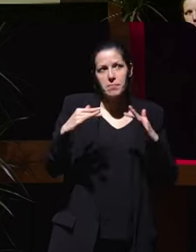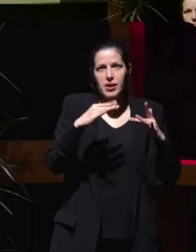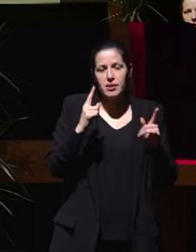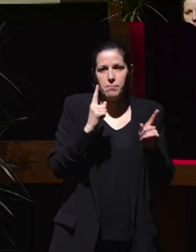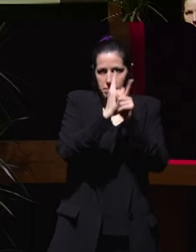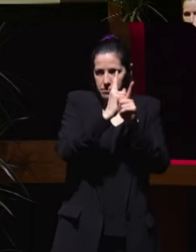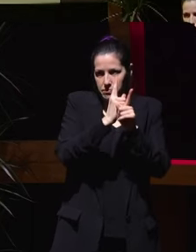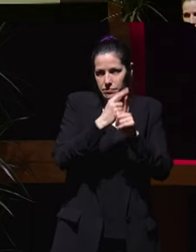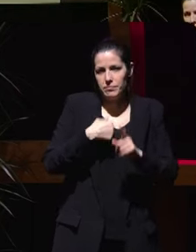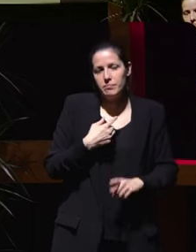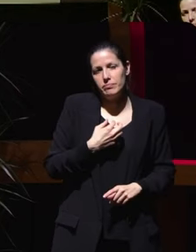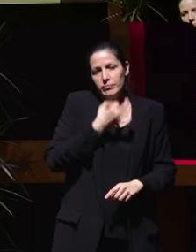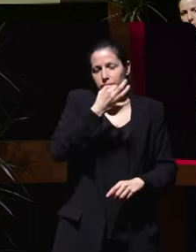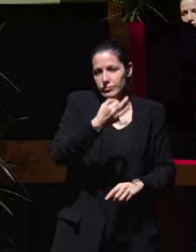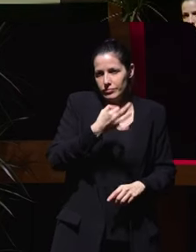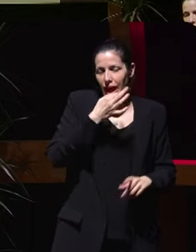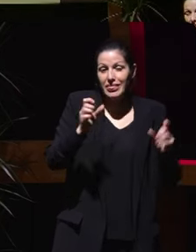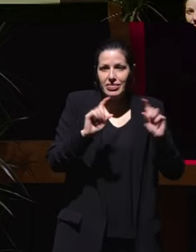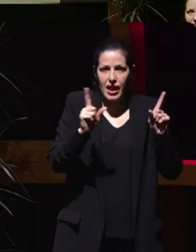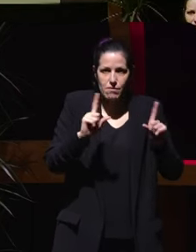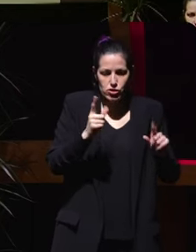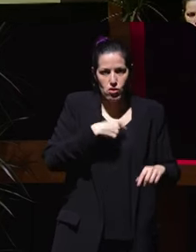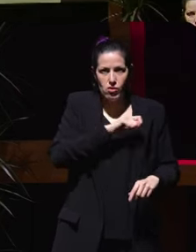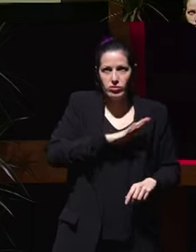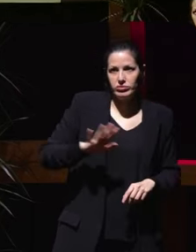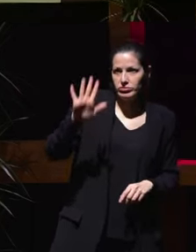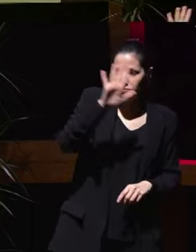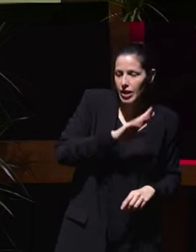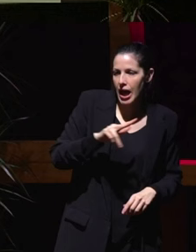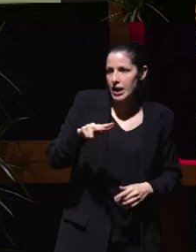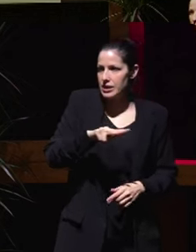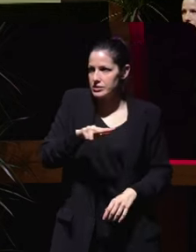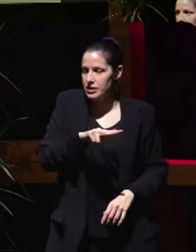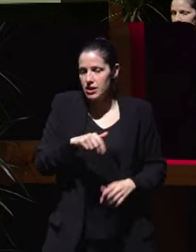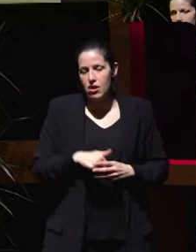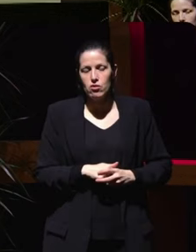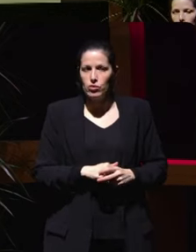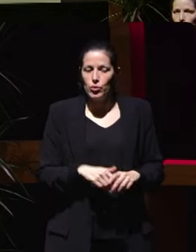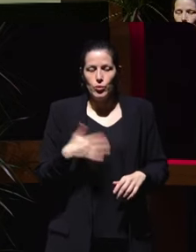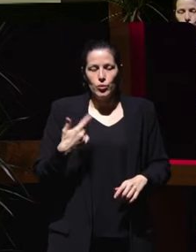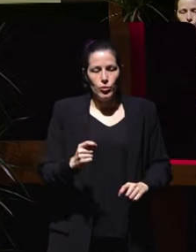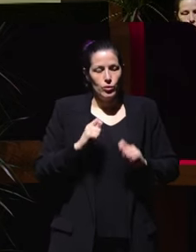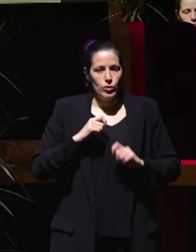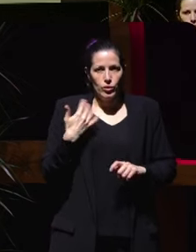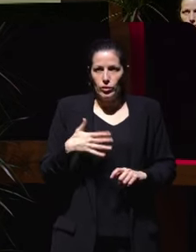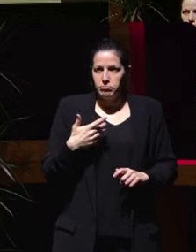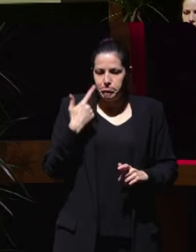narrando un partido en televisión a nivel español, en castellano, lo que supuso fue la